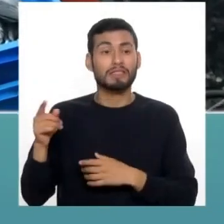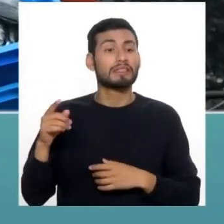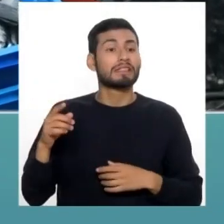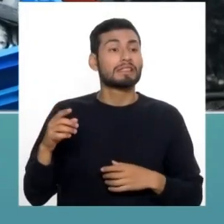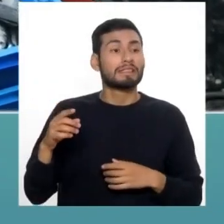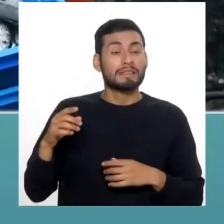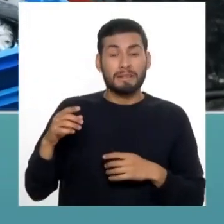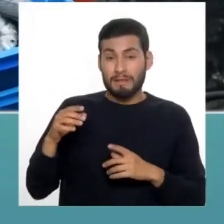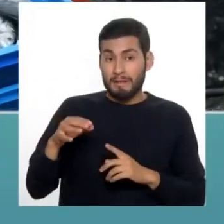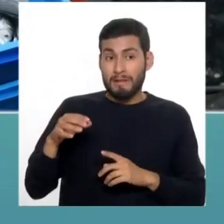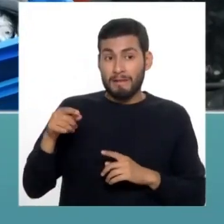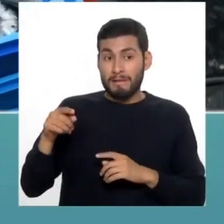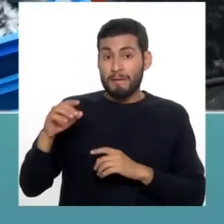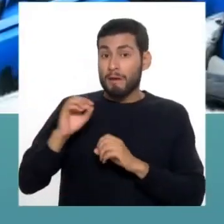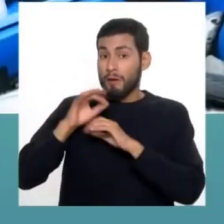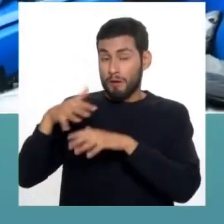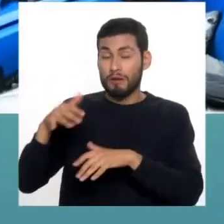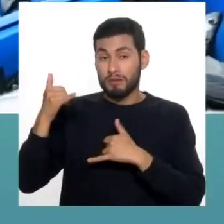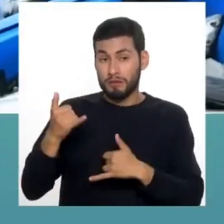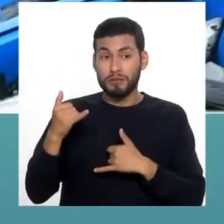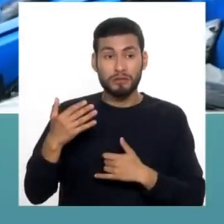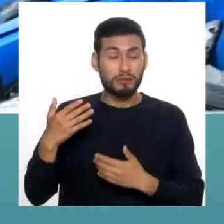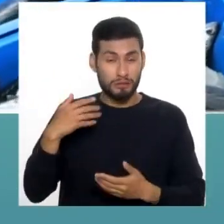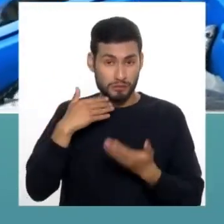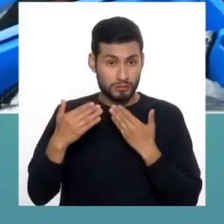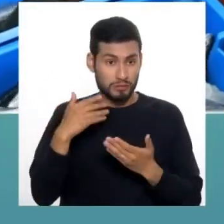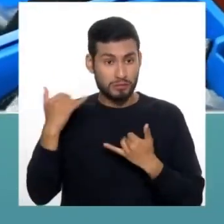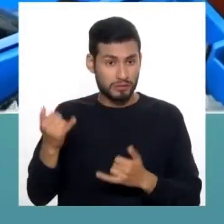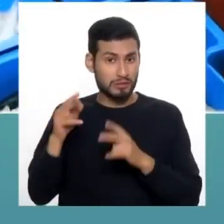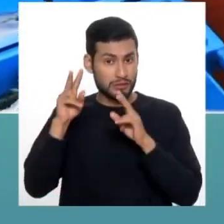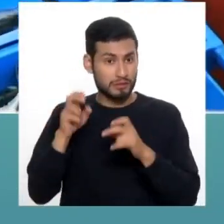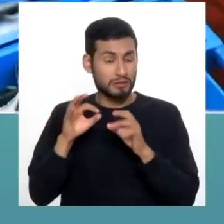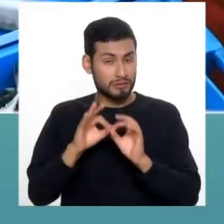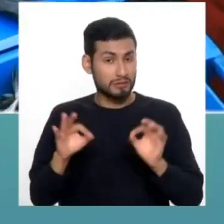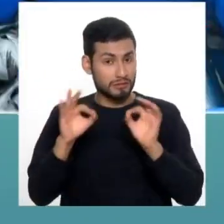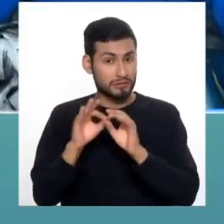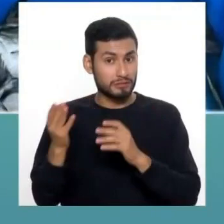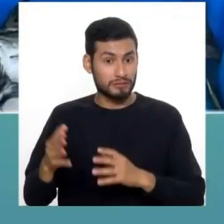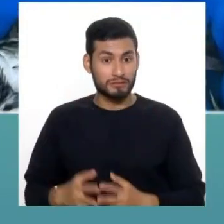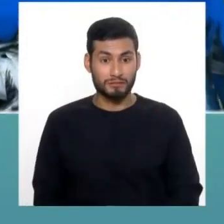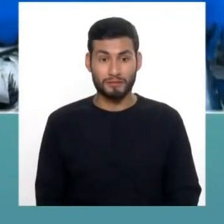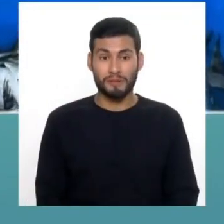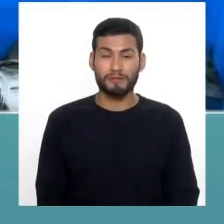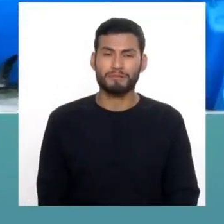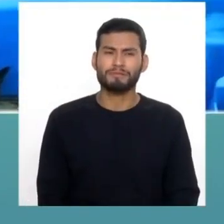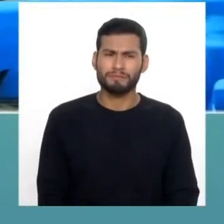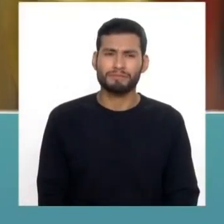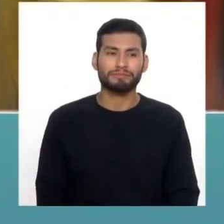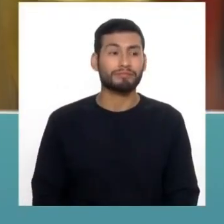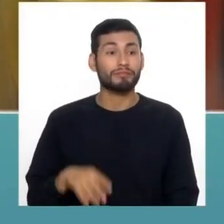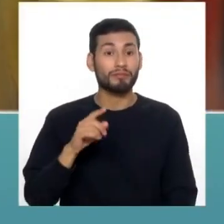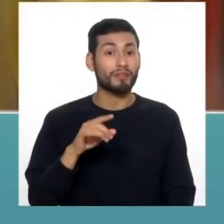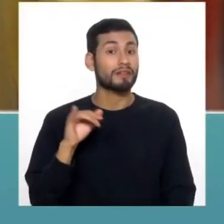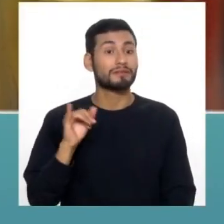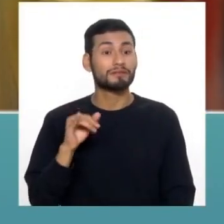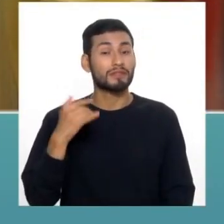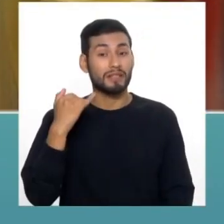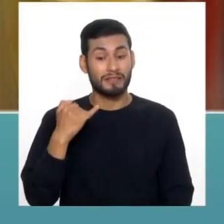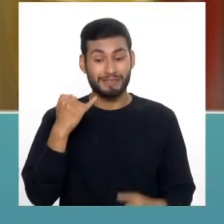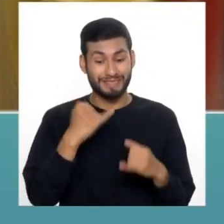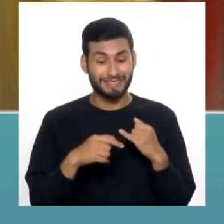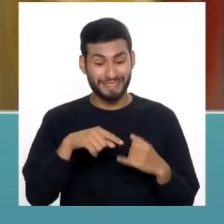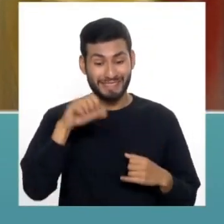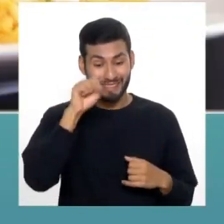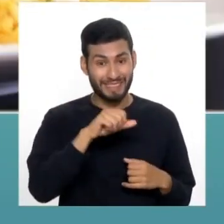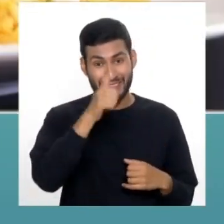pesquerías personal de Ocean. Así que estaremos conversando con él sobre este tema tan importante. Y como es, viene el fin de